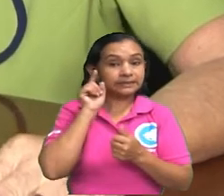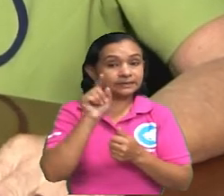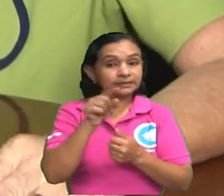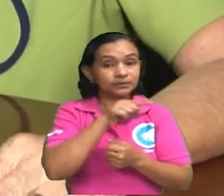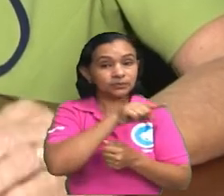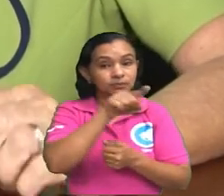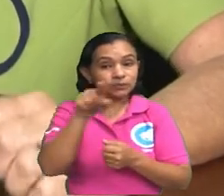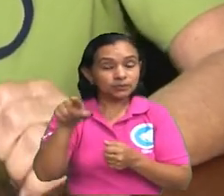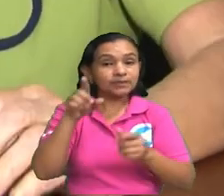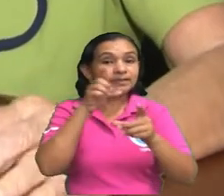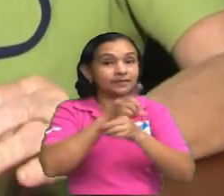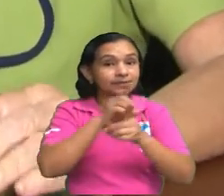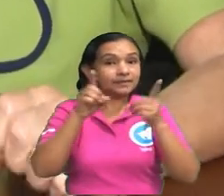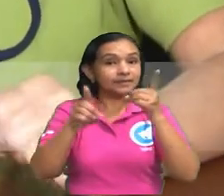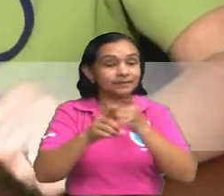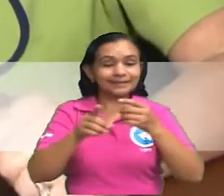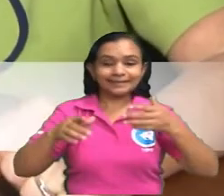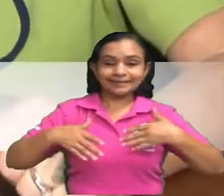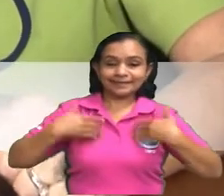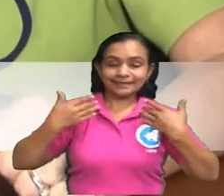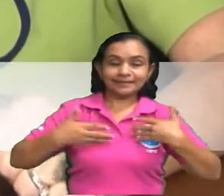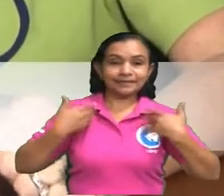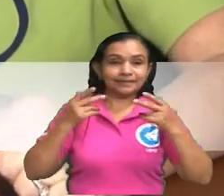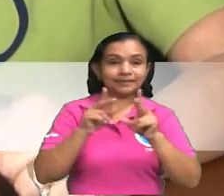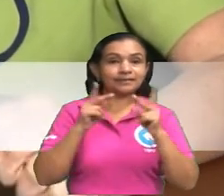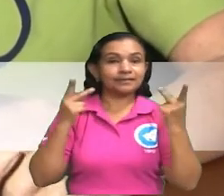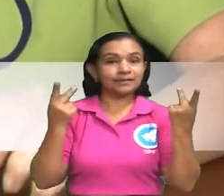son la garantía de la alegría del pueblo.